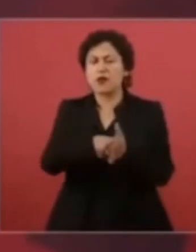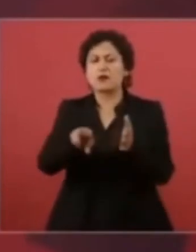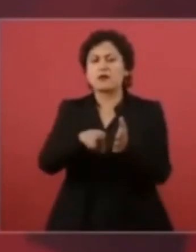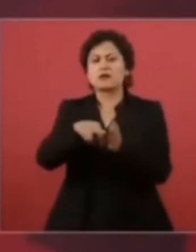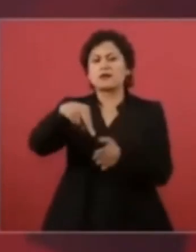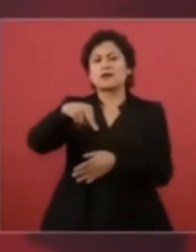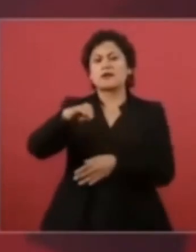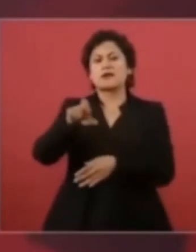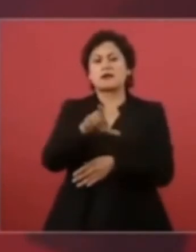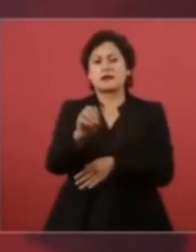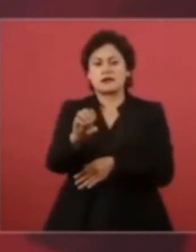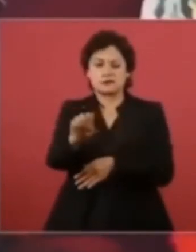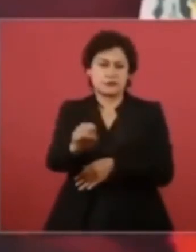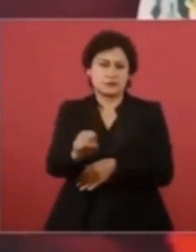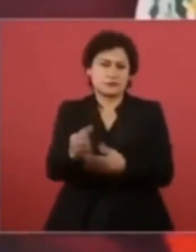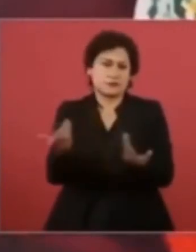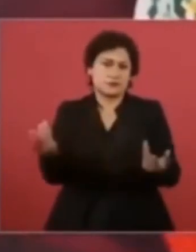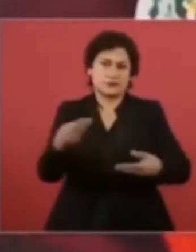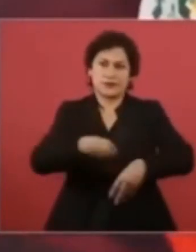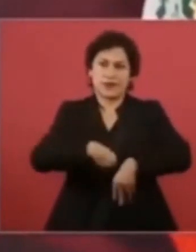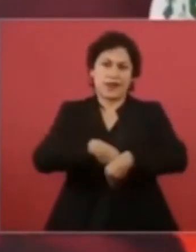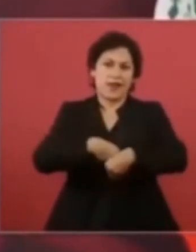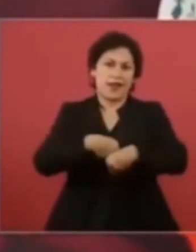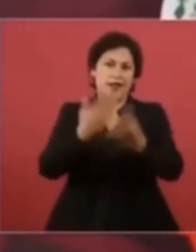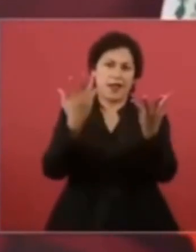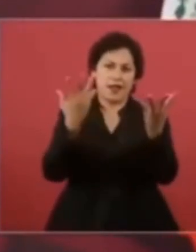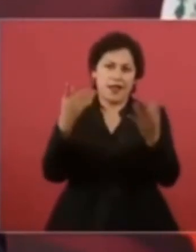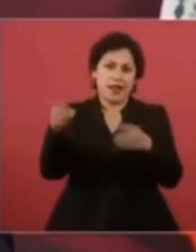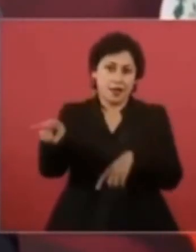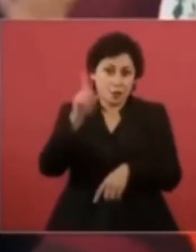¿Cómo no va a estar enojada la señora